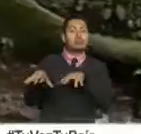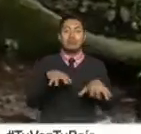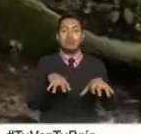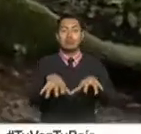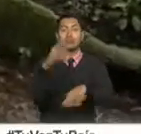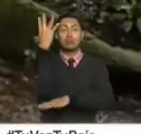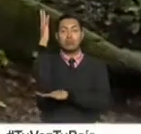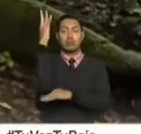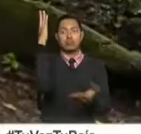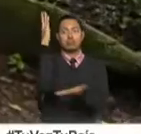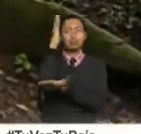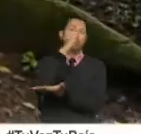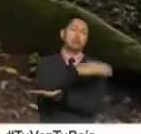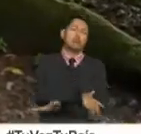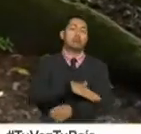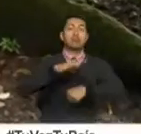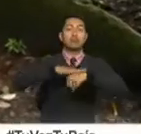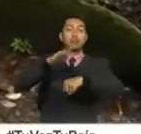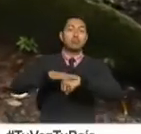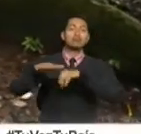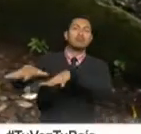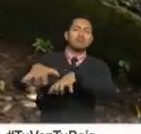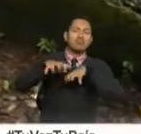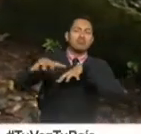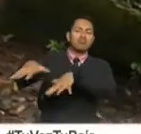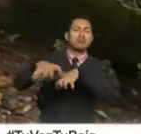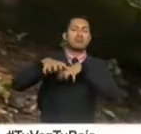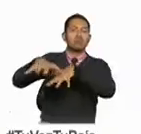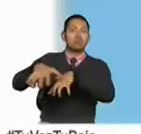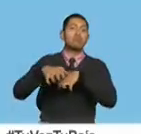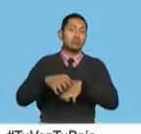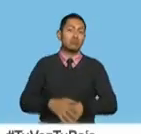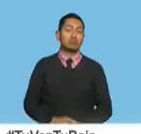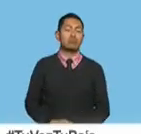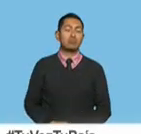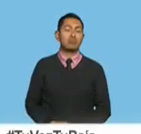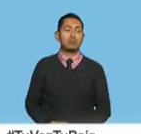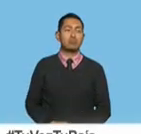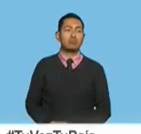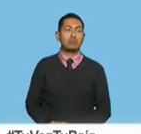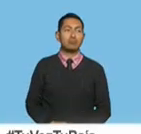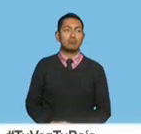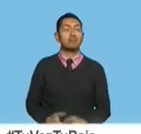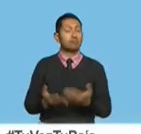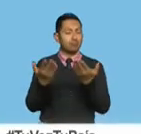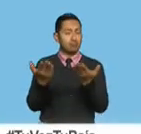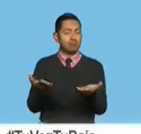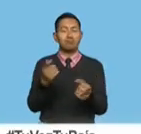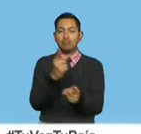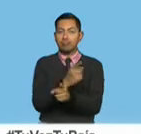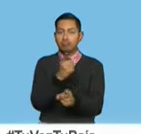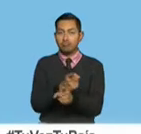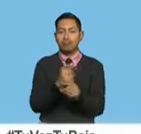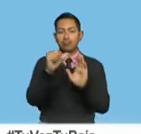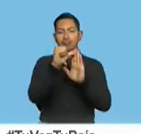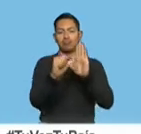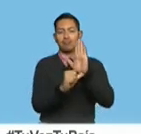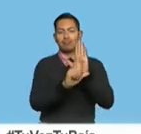del 99% de la pérdida arbórea en el país. En este contexto y dando cumplimiento al